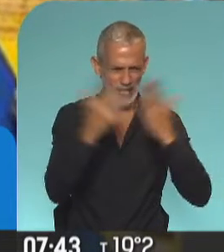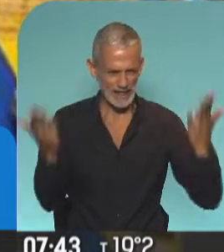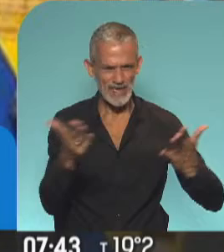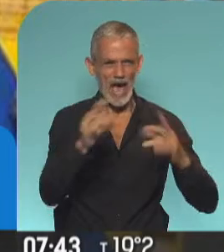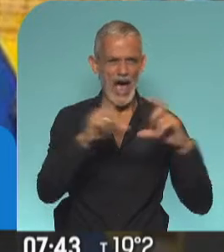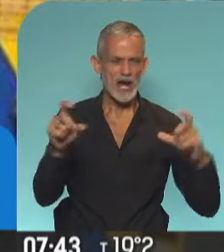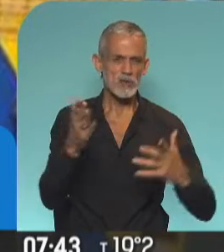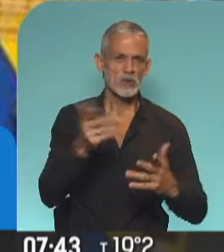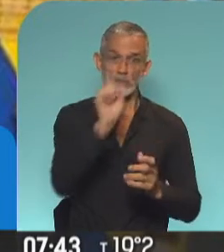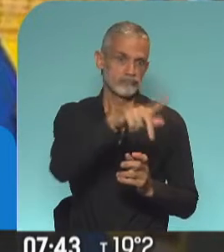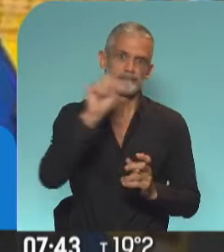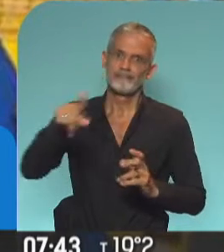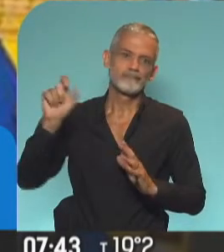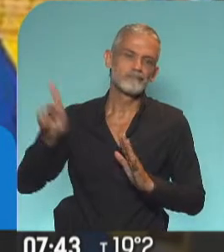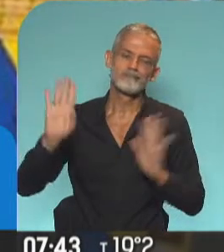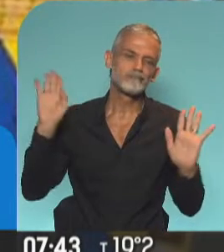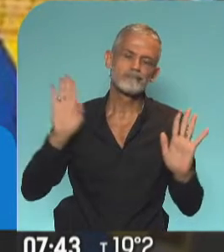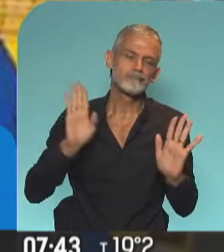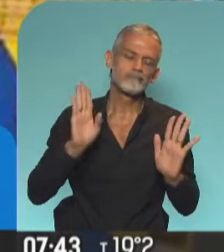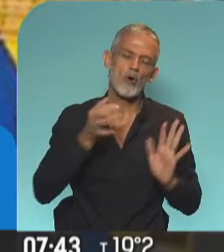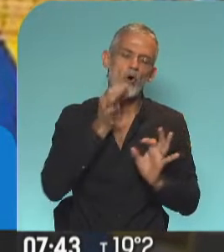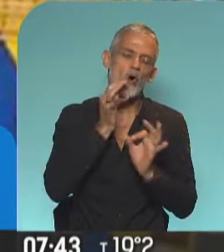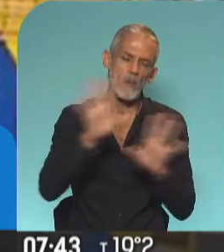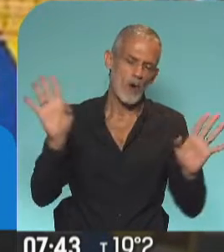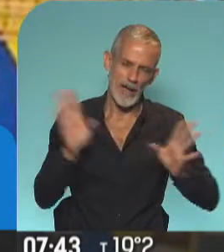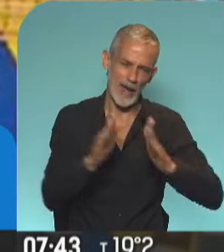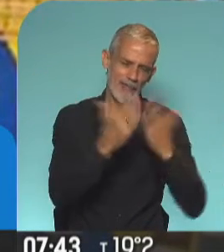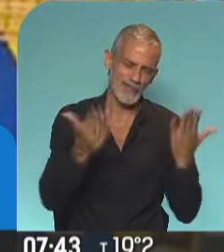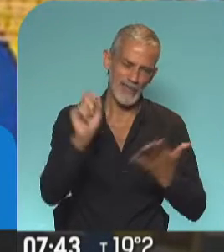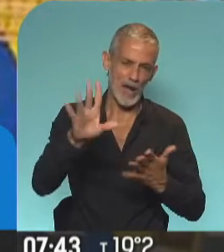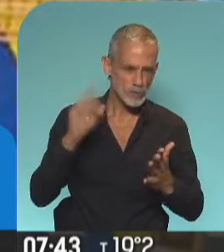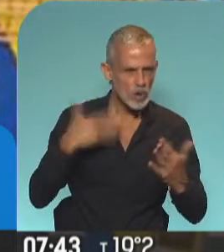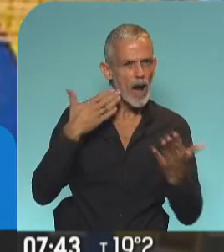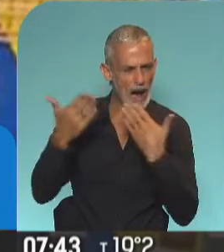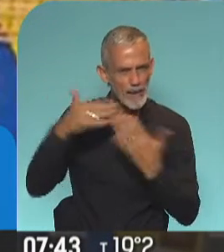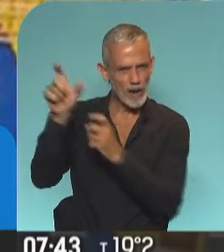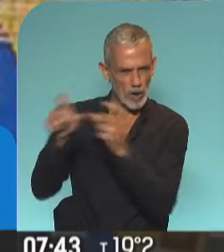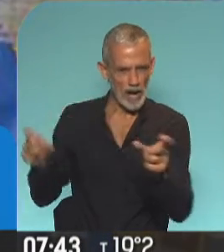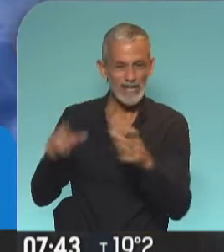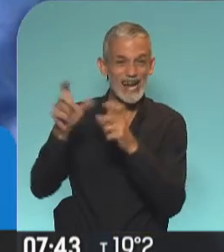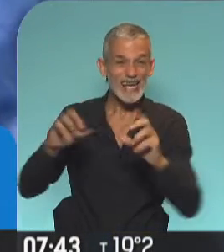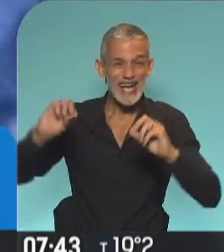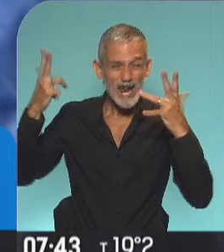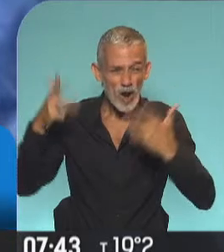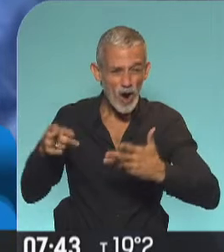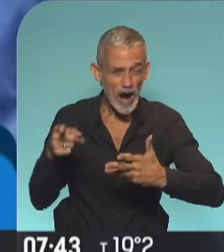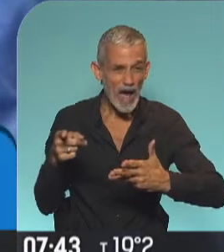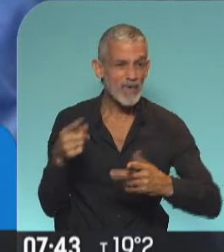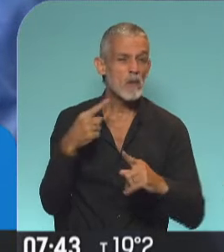bueno, cada uno pone lo que quiere en los diarios, pero yo hablé con la gente no está enojada